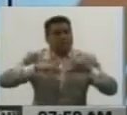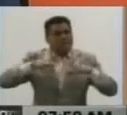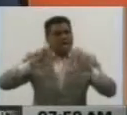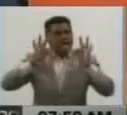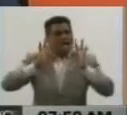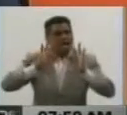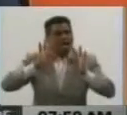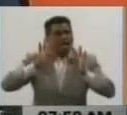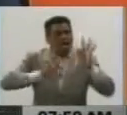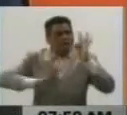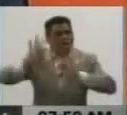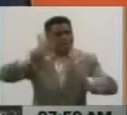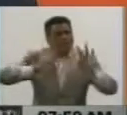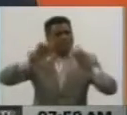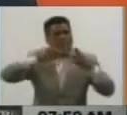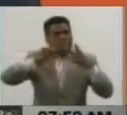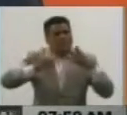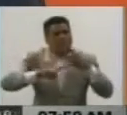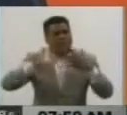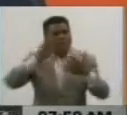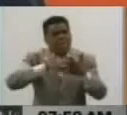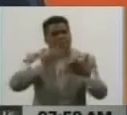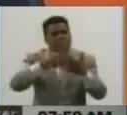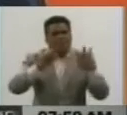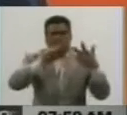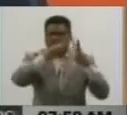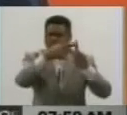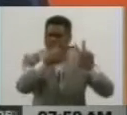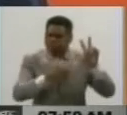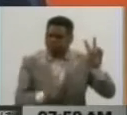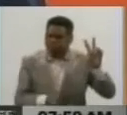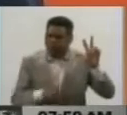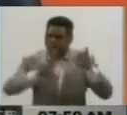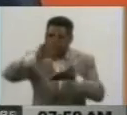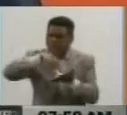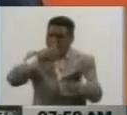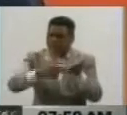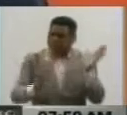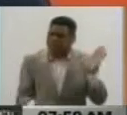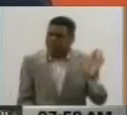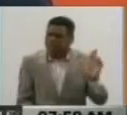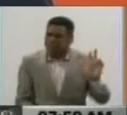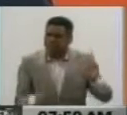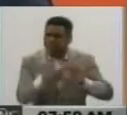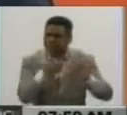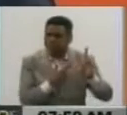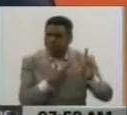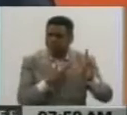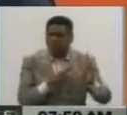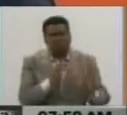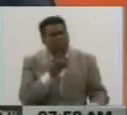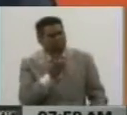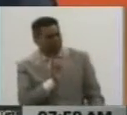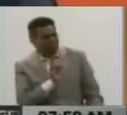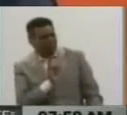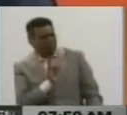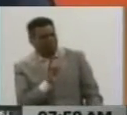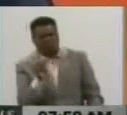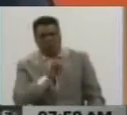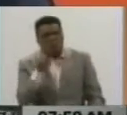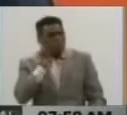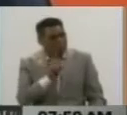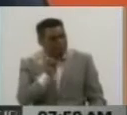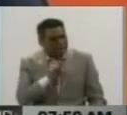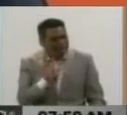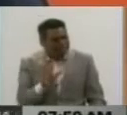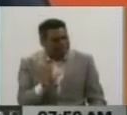eso? Absolutamente falso. Eso es como el tema este de que en Venezuela íbamos a quitarle los hijos a la familia venezolana. Nosotros lo